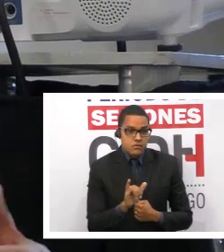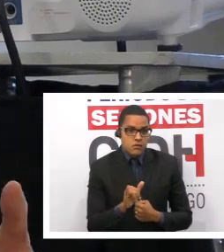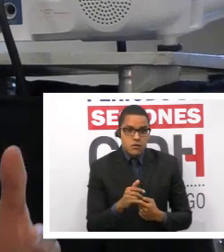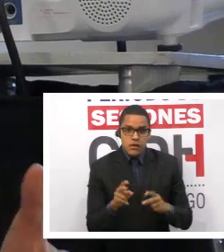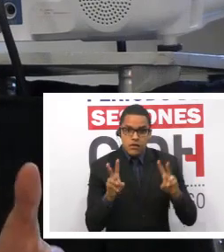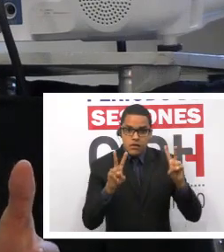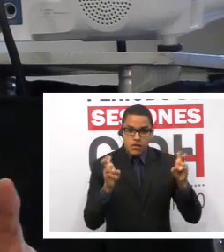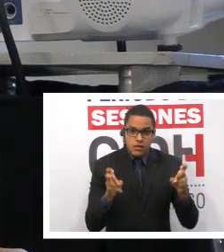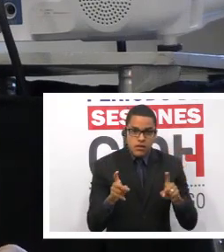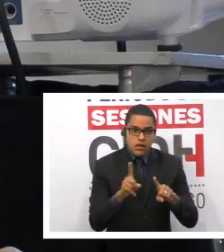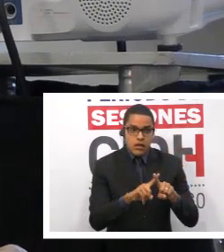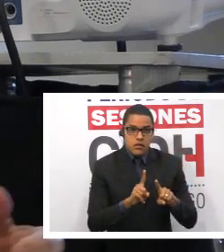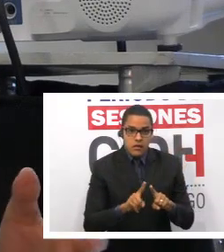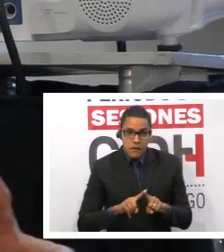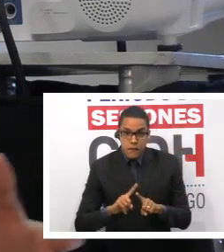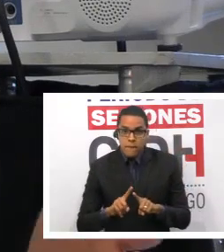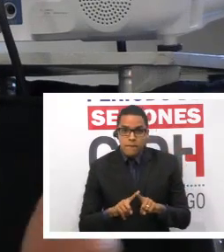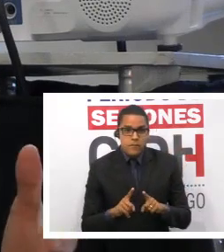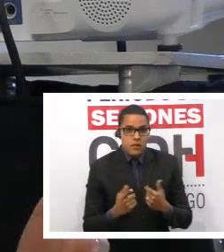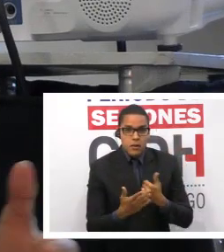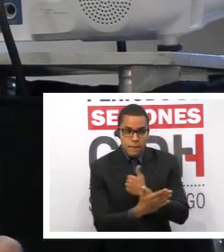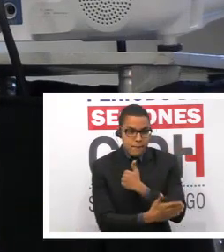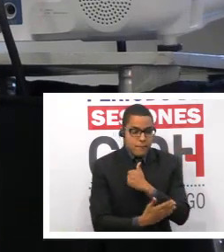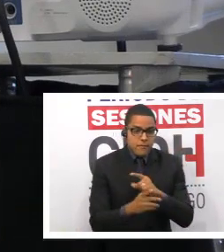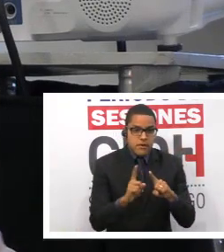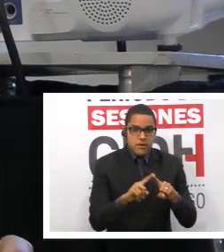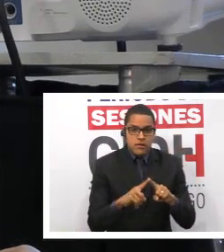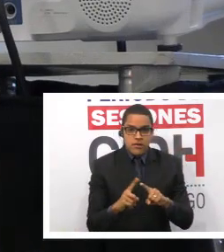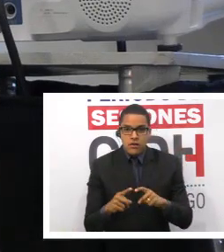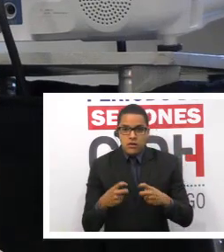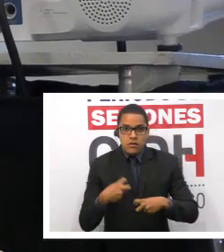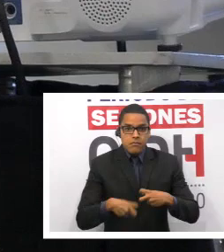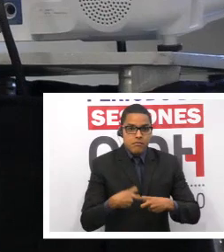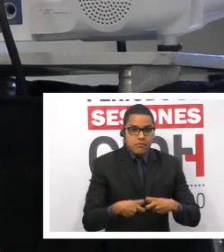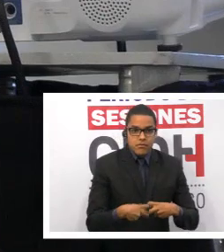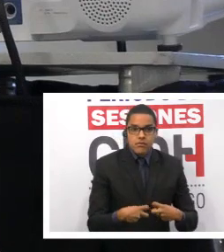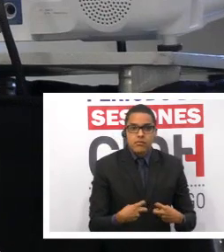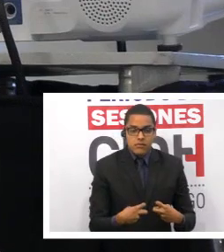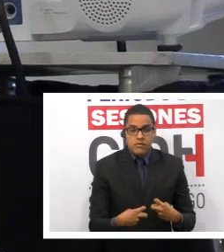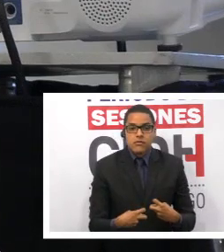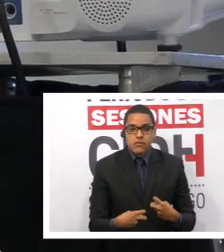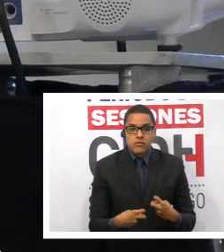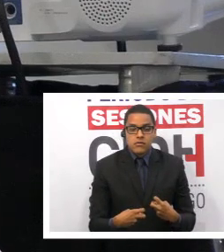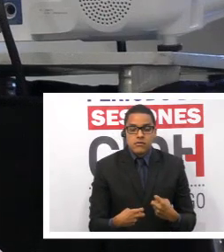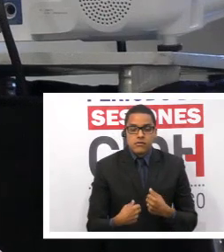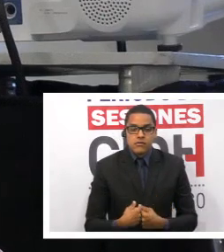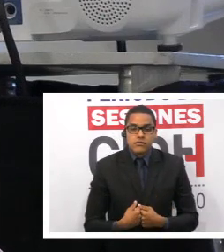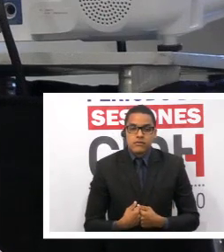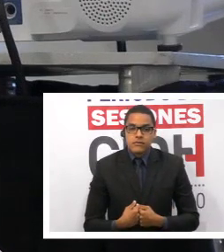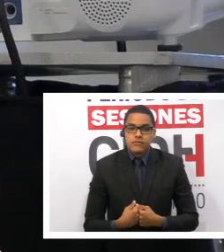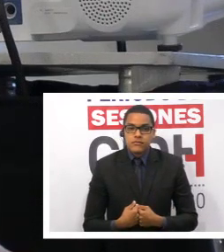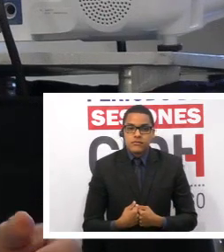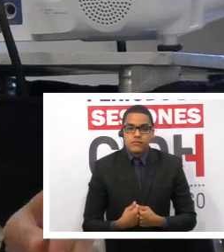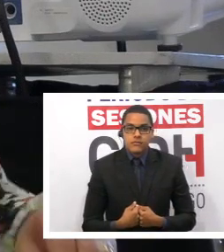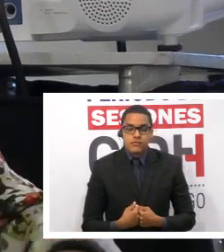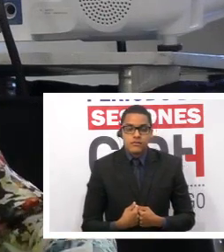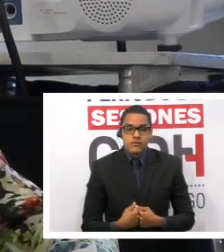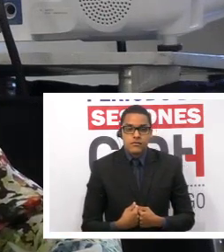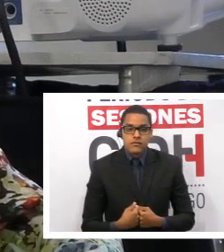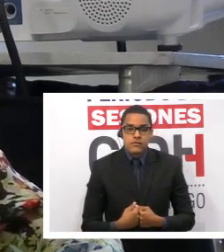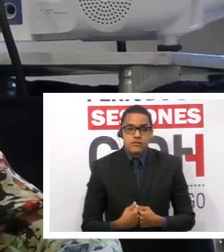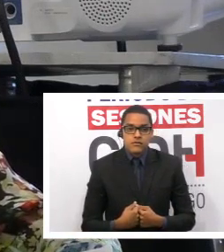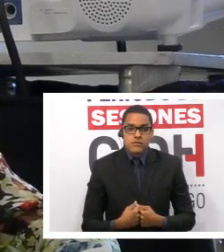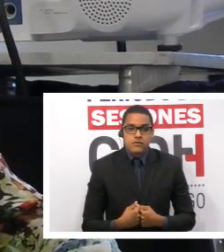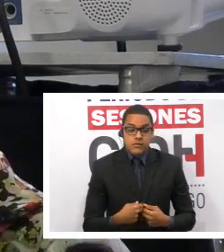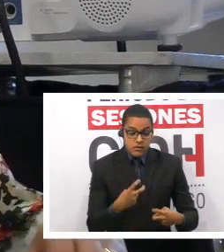de la política fiscal en los distintos contextos que la comisión ha abierto para para visibilizar el tema y corregir las